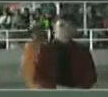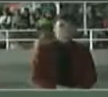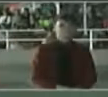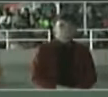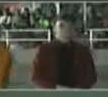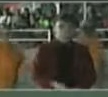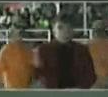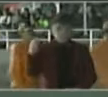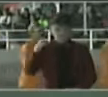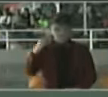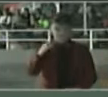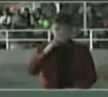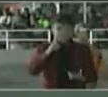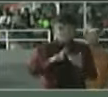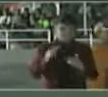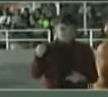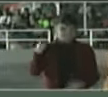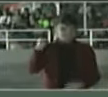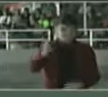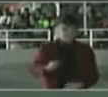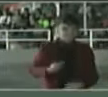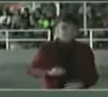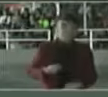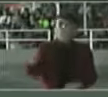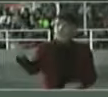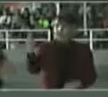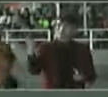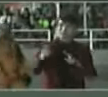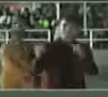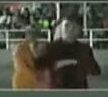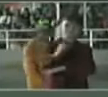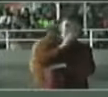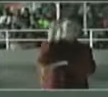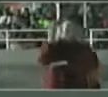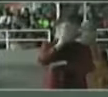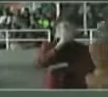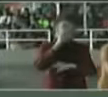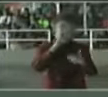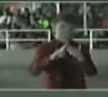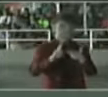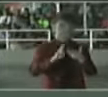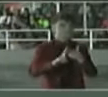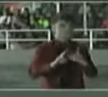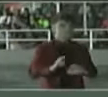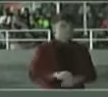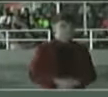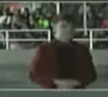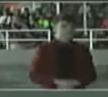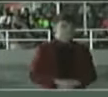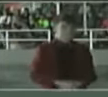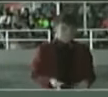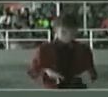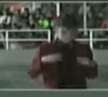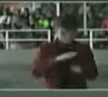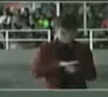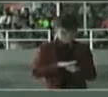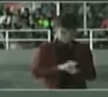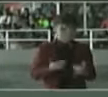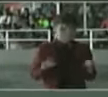Recientemente ustedes conocen mi historia. La mayoría de Colombia conoce de pronto lo que estoy viviendo en